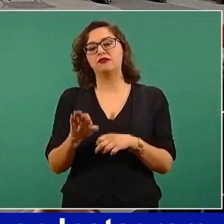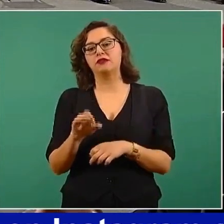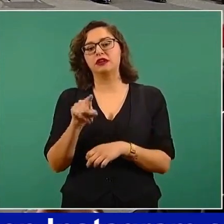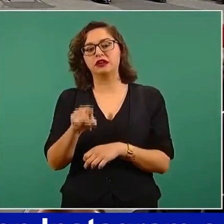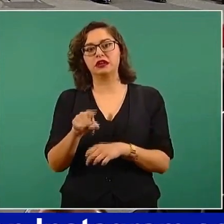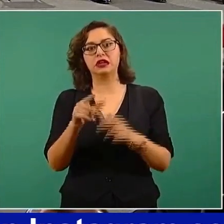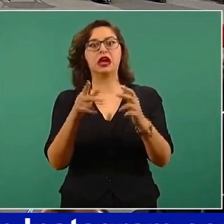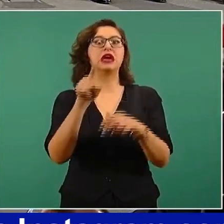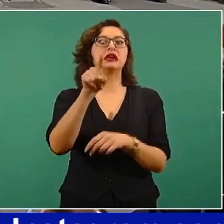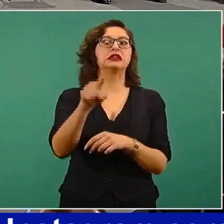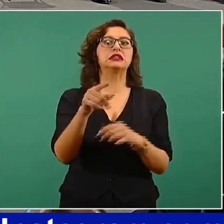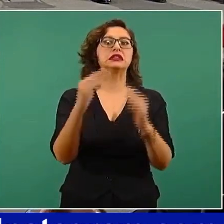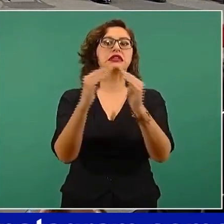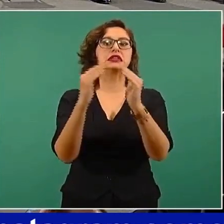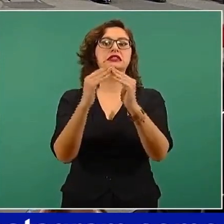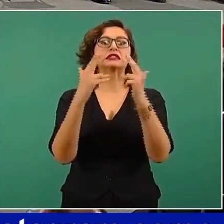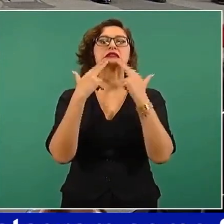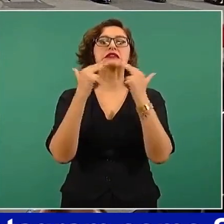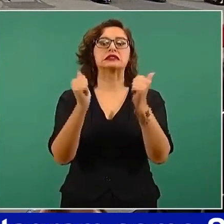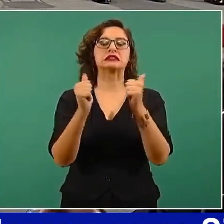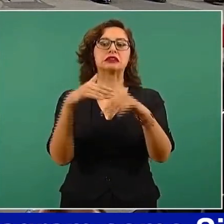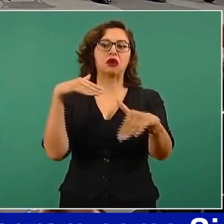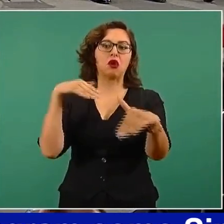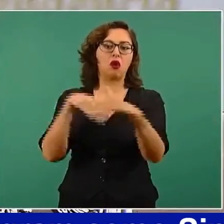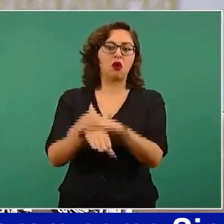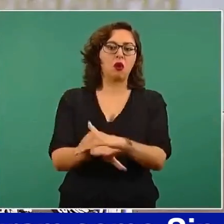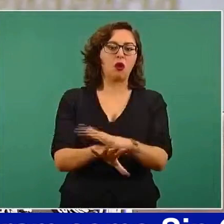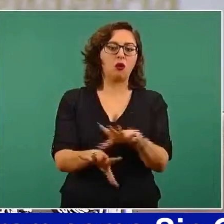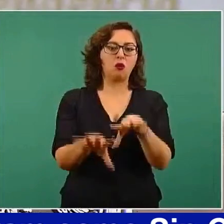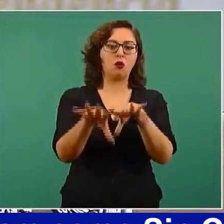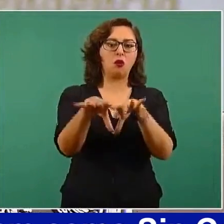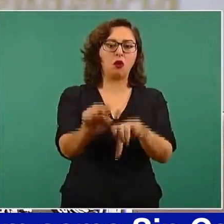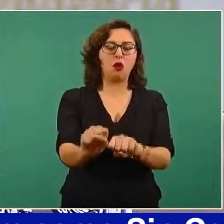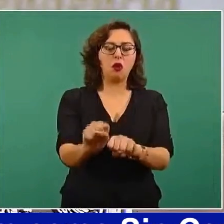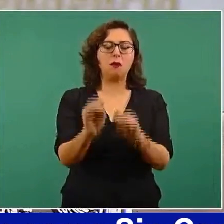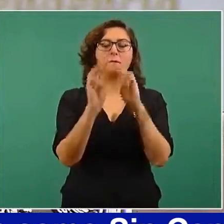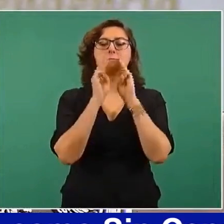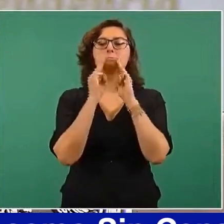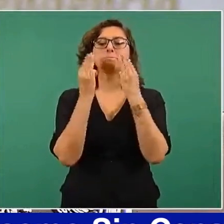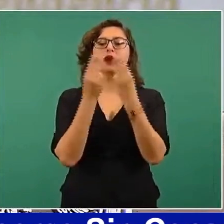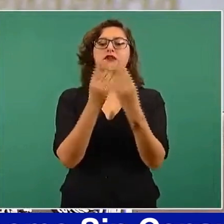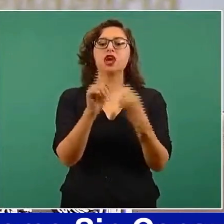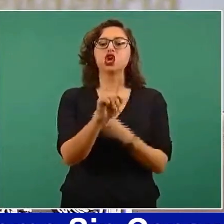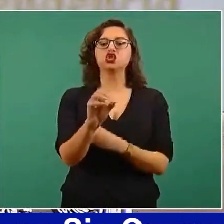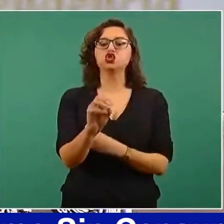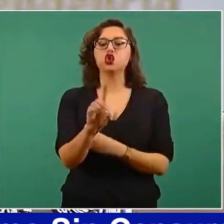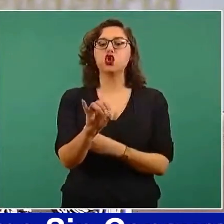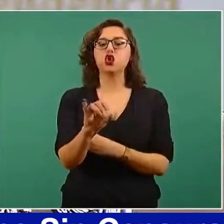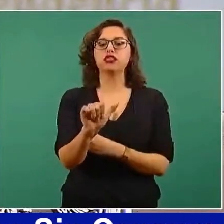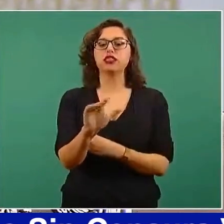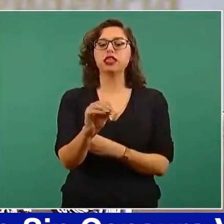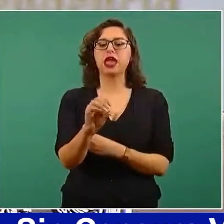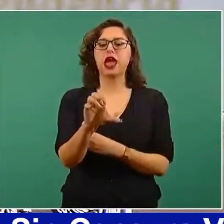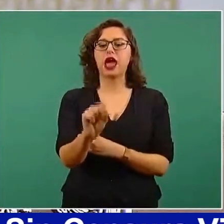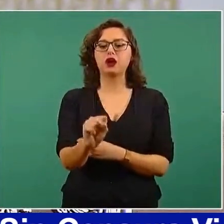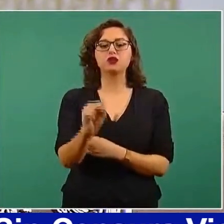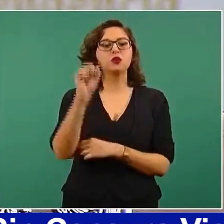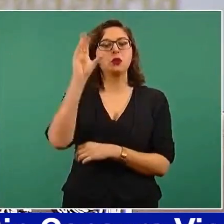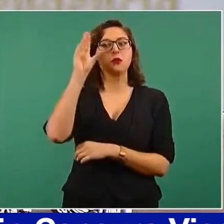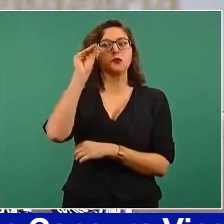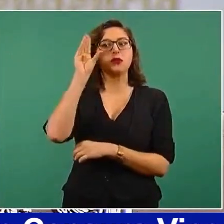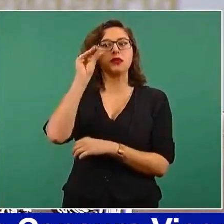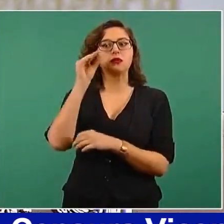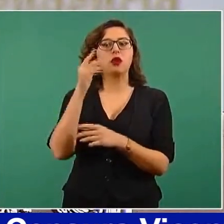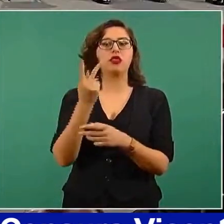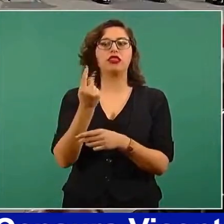rancho para detener a una presunta banda de secuestradores llamados los Zodíacos, y el operativo se transmitió por